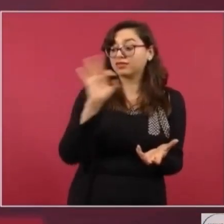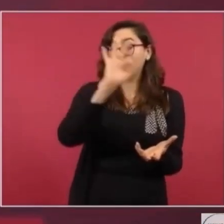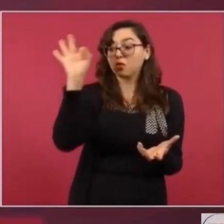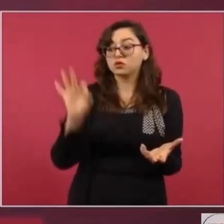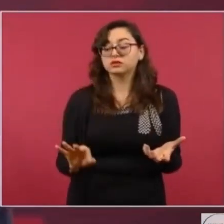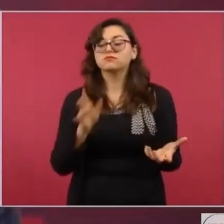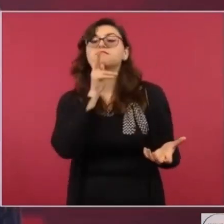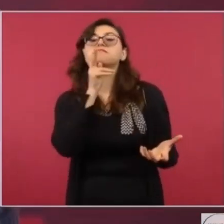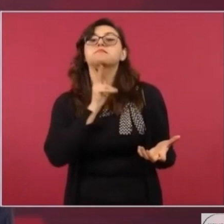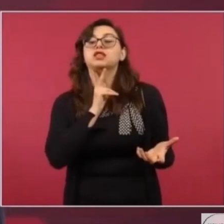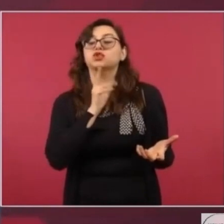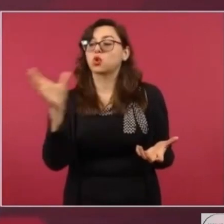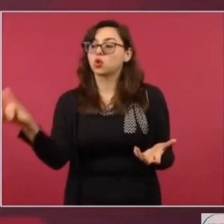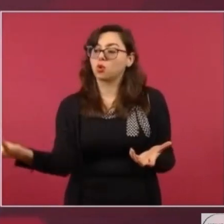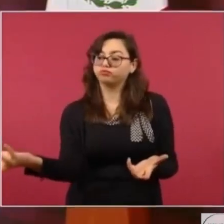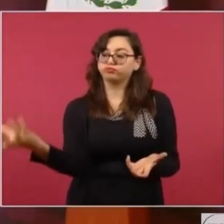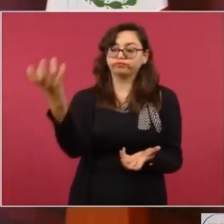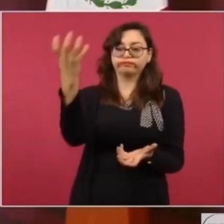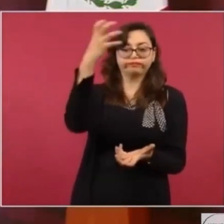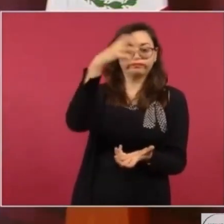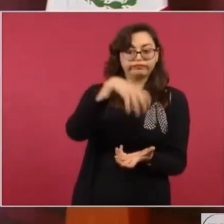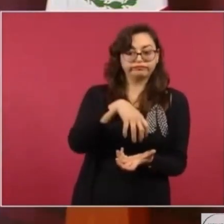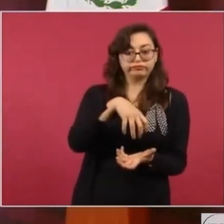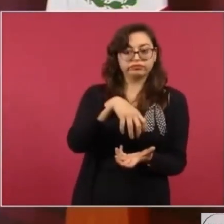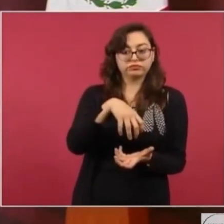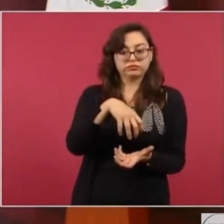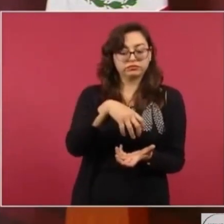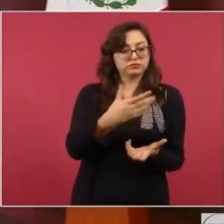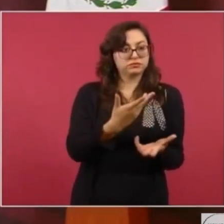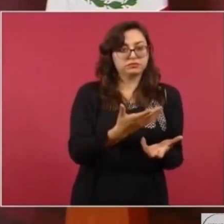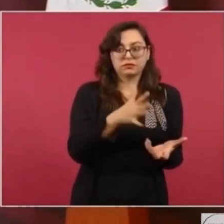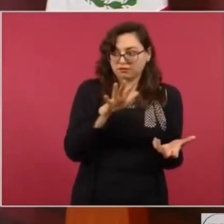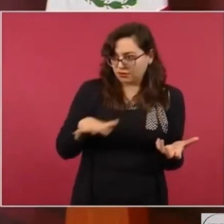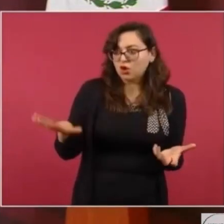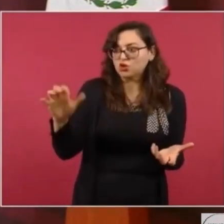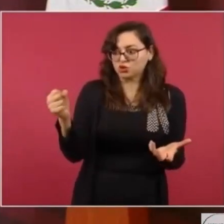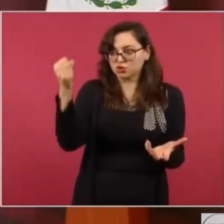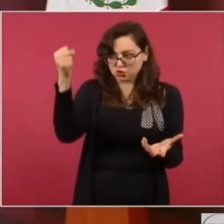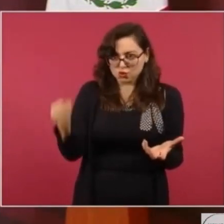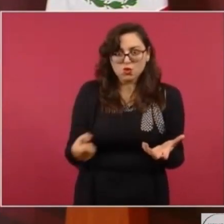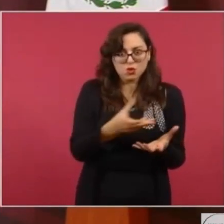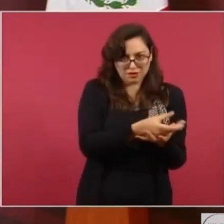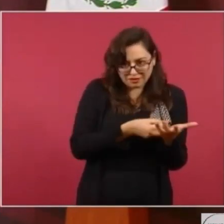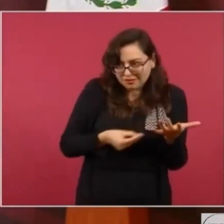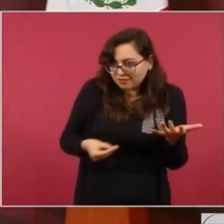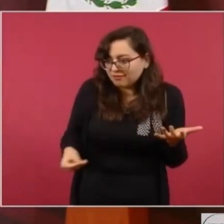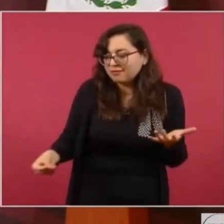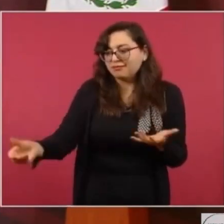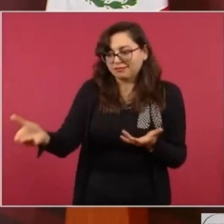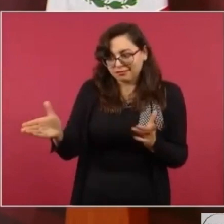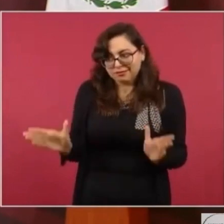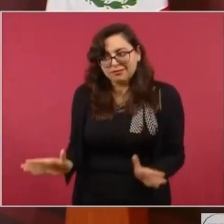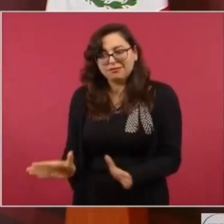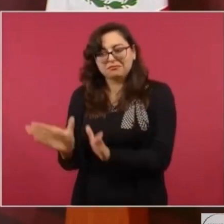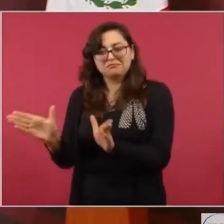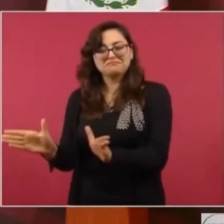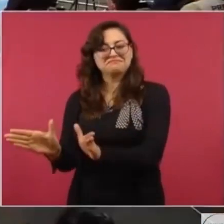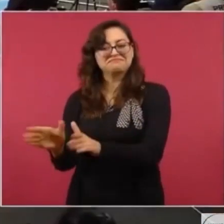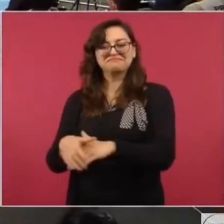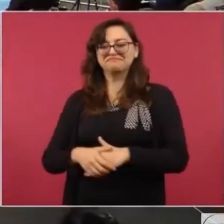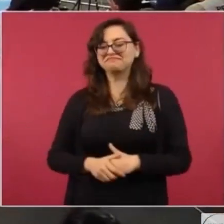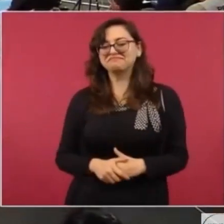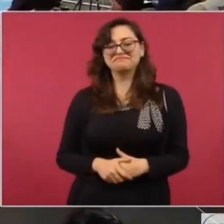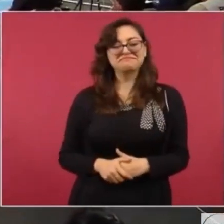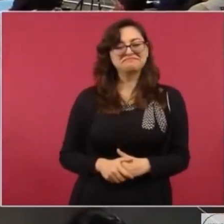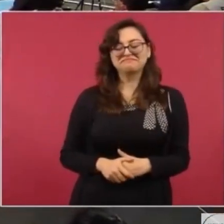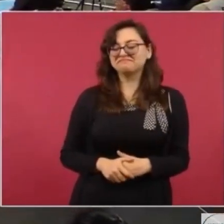Y ese presupuesto no regresaba. Ese presupuesto se